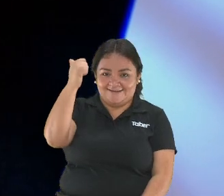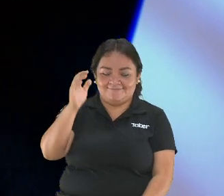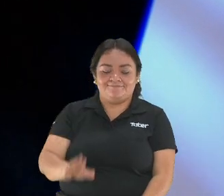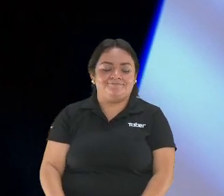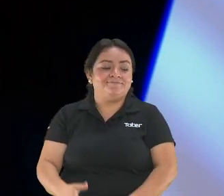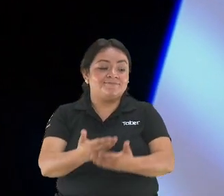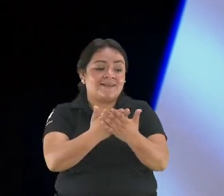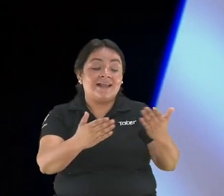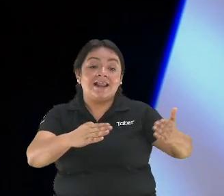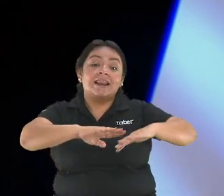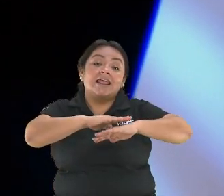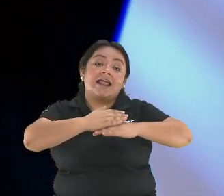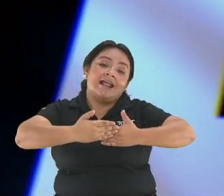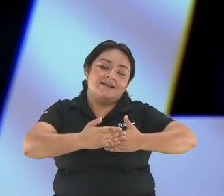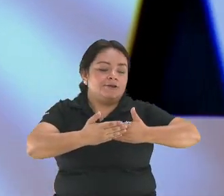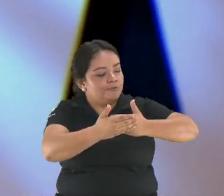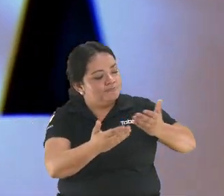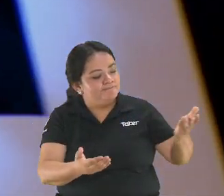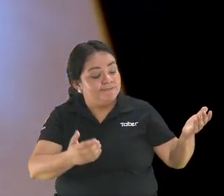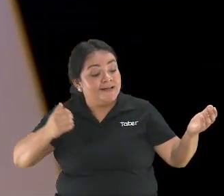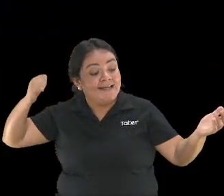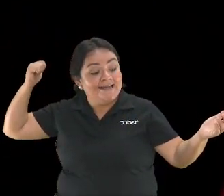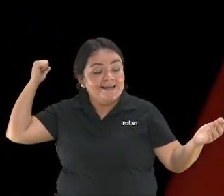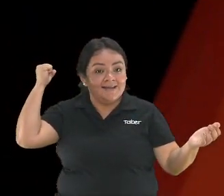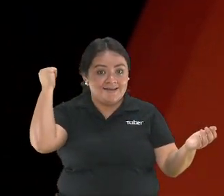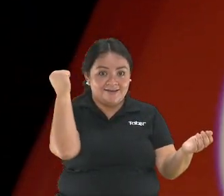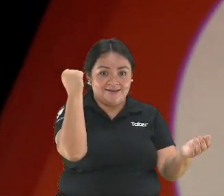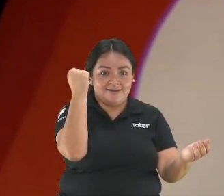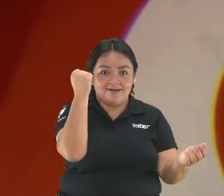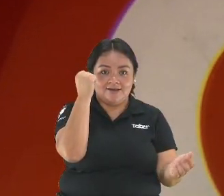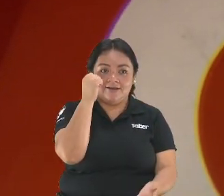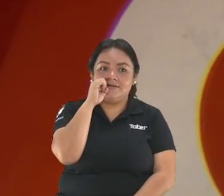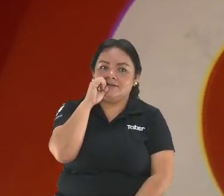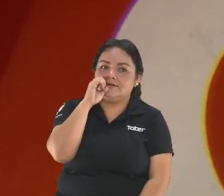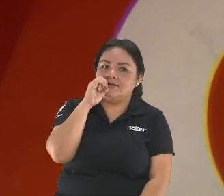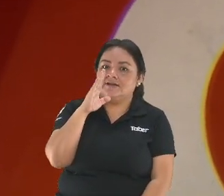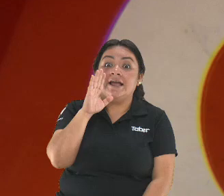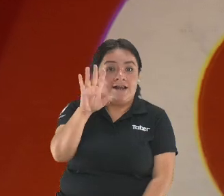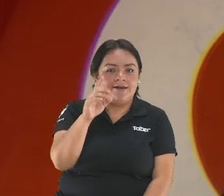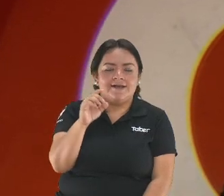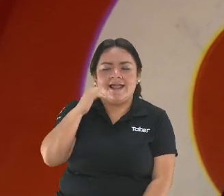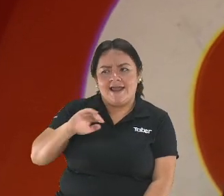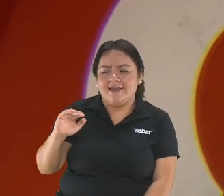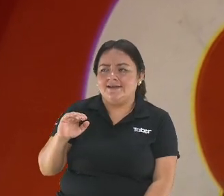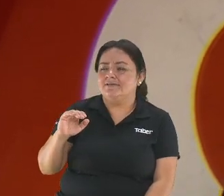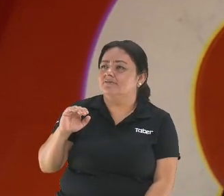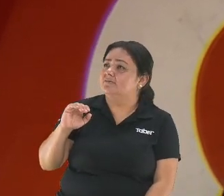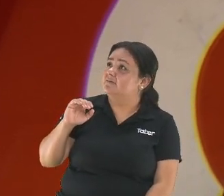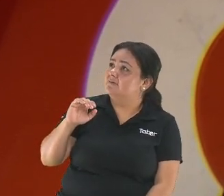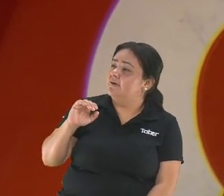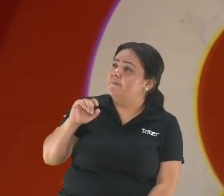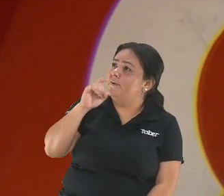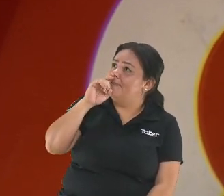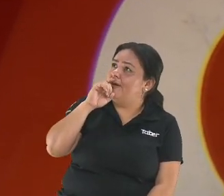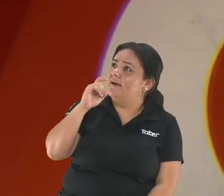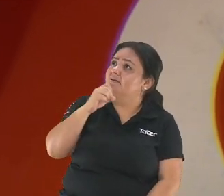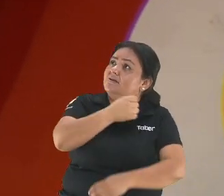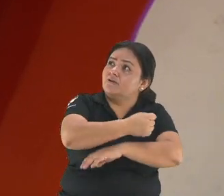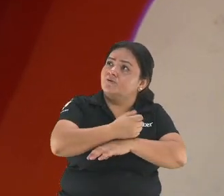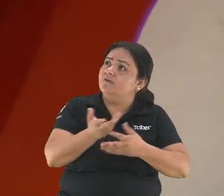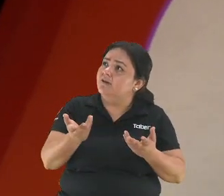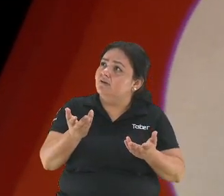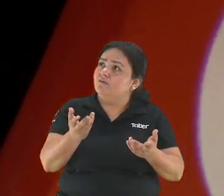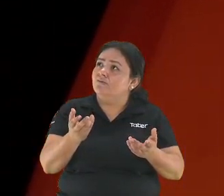hijo y le dijo a su hijo y el cordero para el sacrificio y